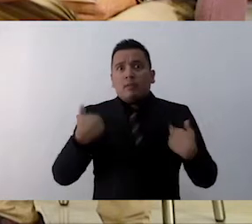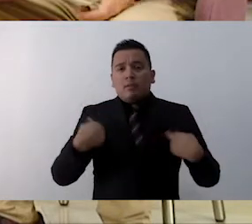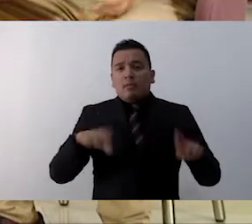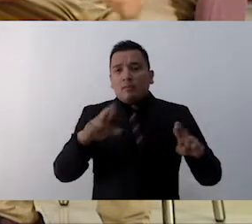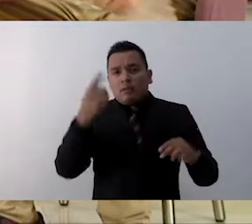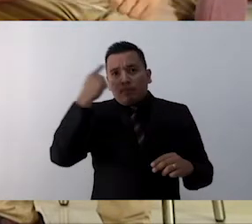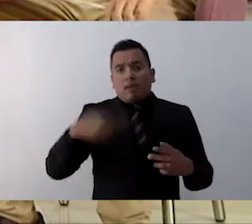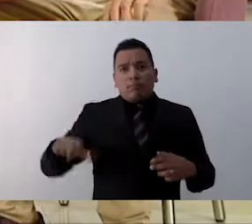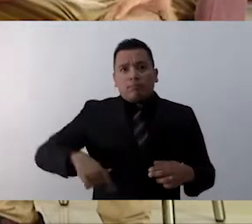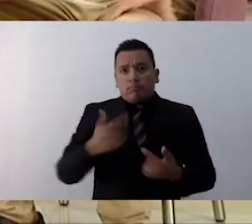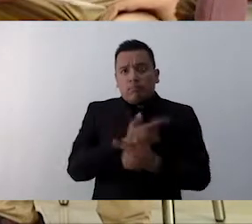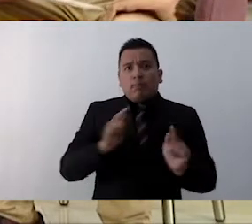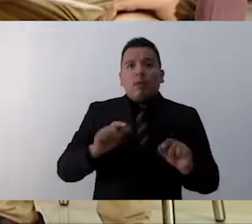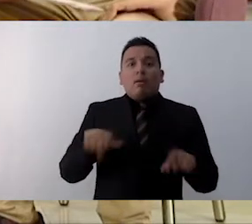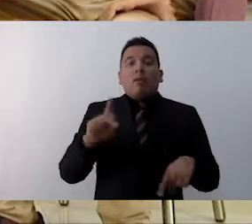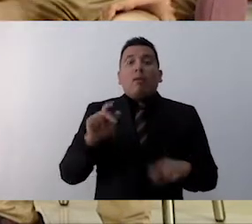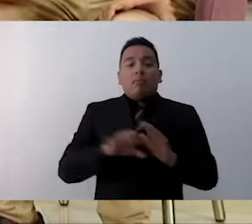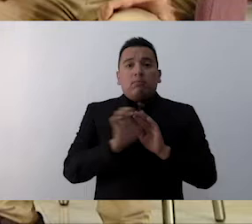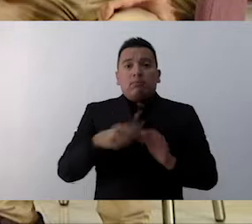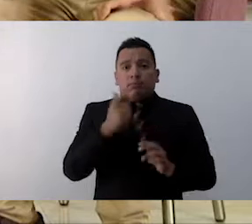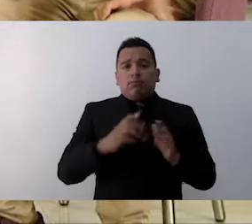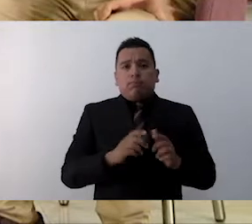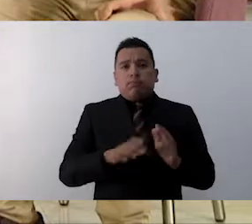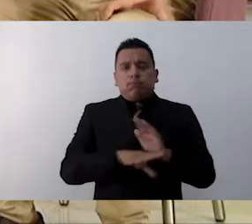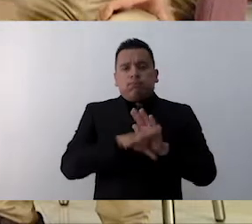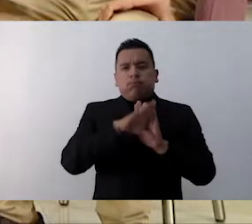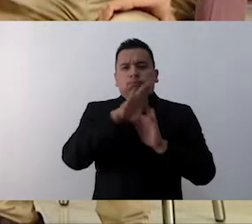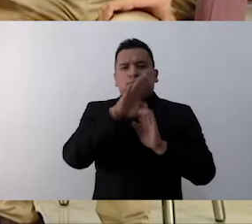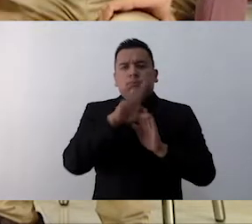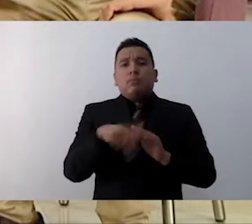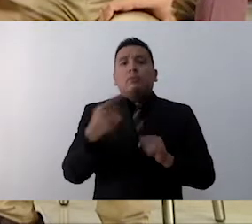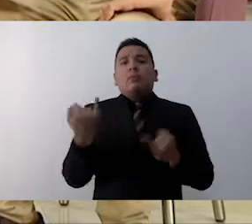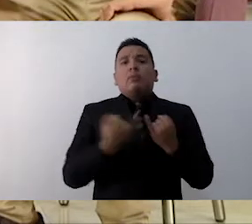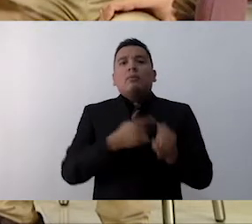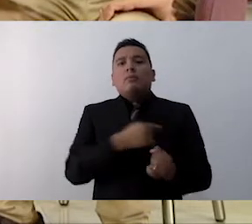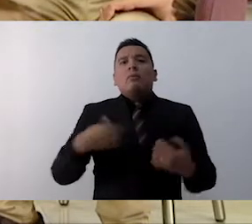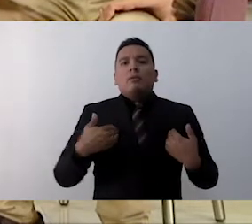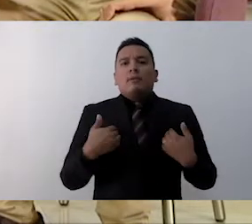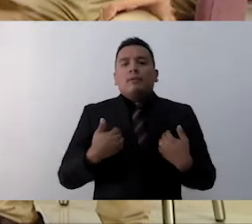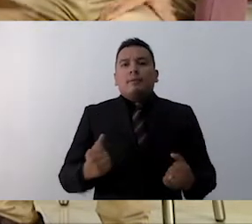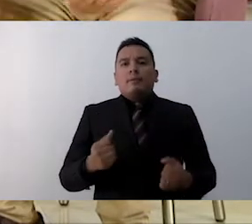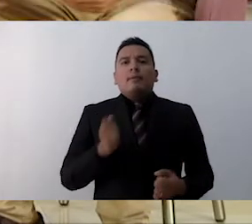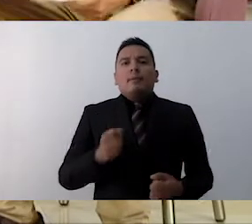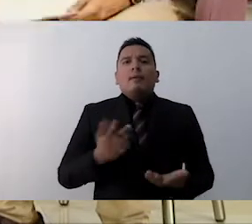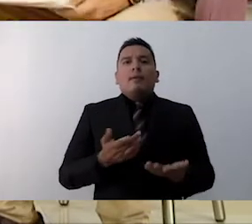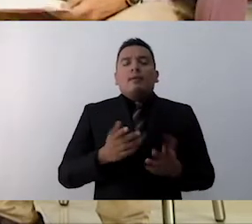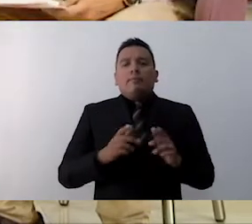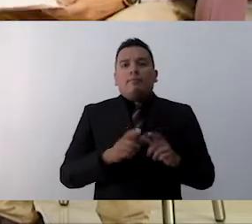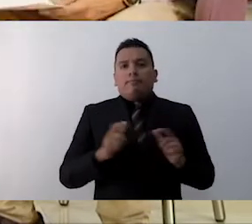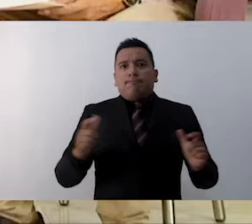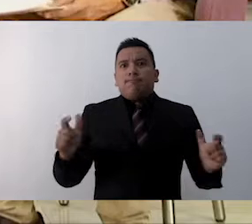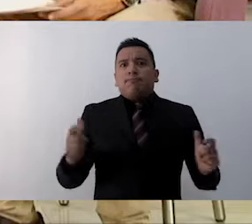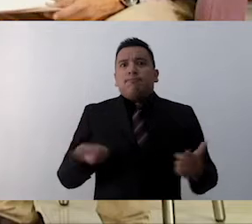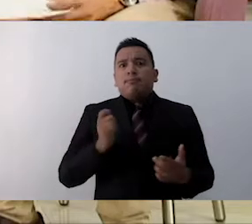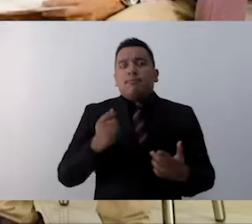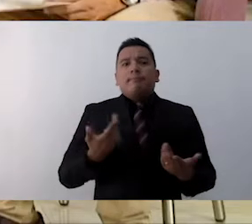representantes en el tema de democracia y por otro lado en el tema de crecimiento económico, sino también entendiendo un desarrollo en la